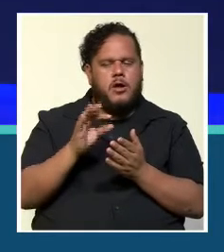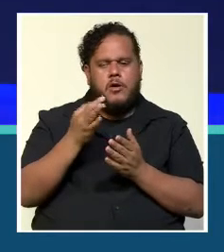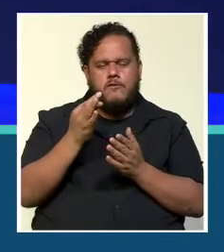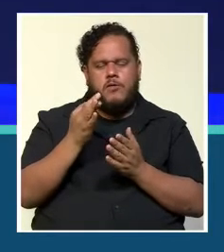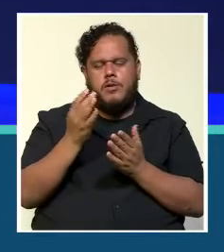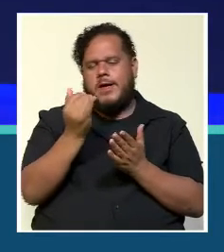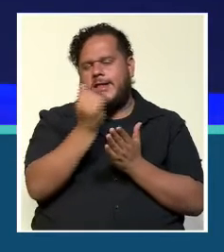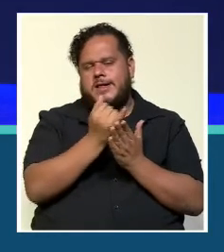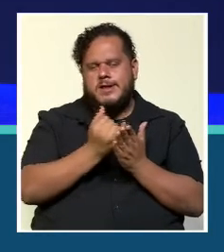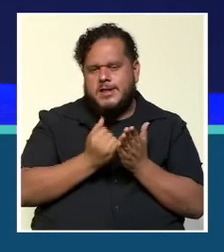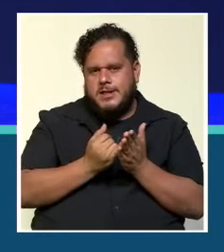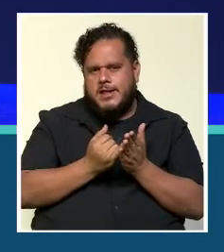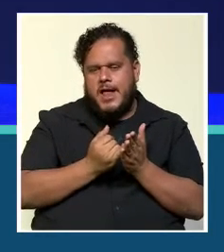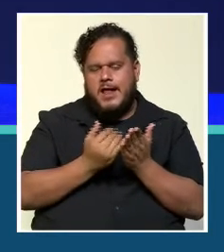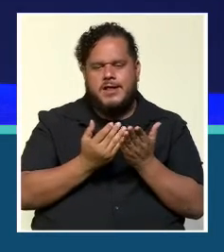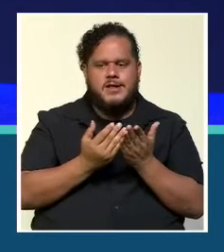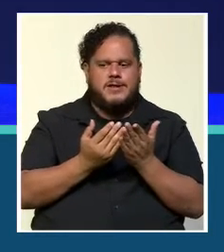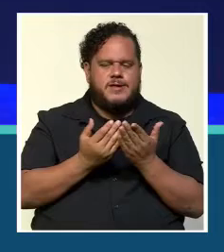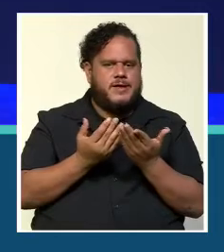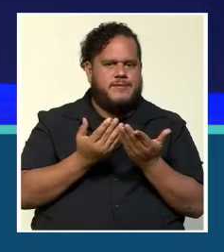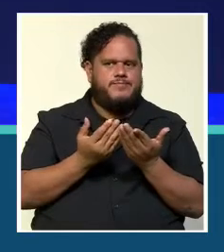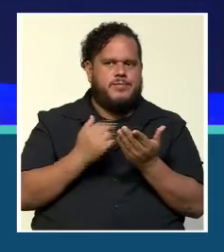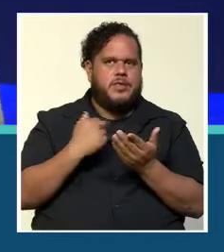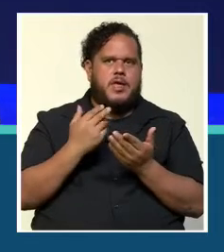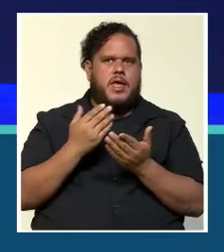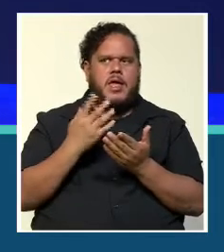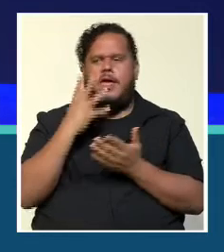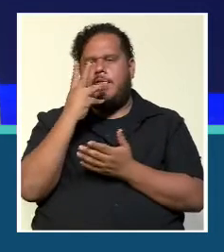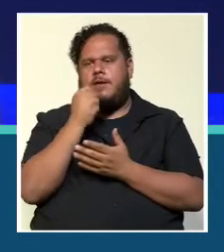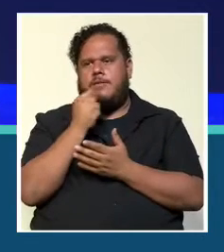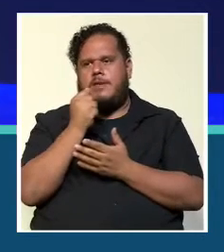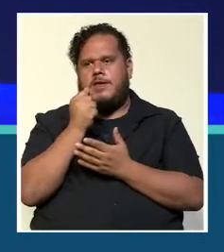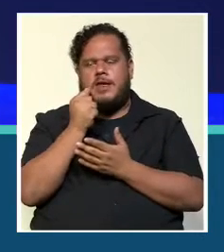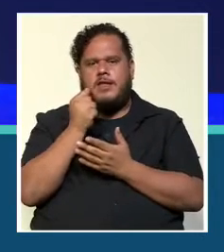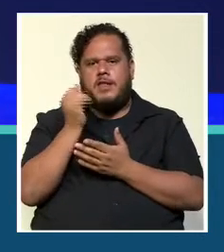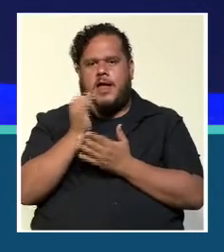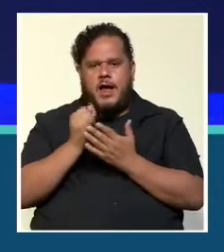alguna manera nosotros habíamos intentado en Bellas Artes hacer algún periodiquito, hacer